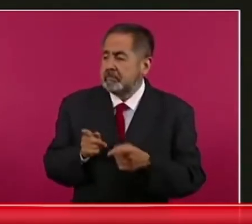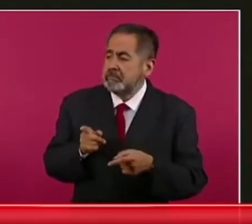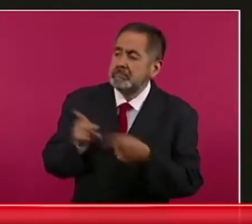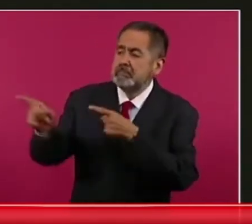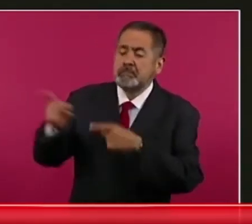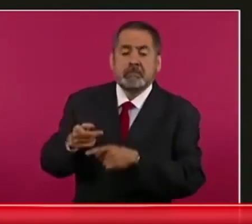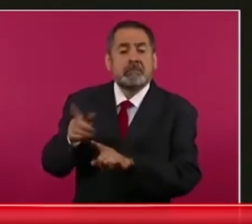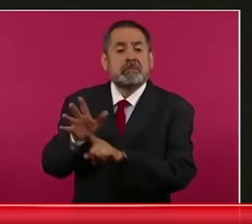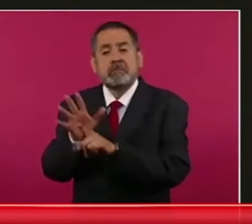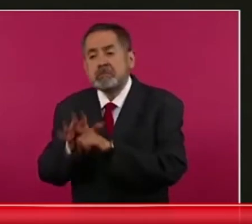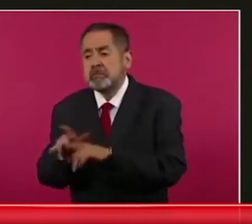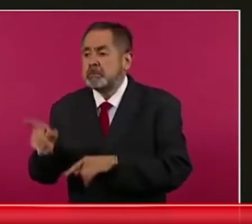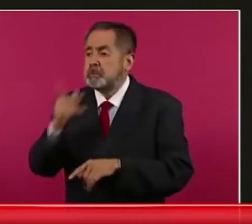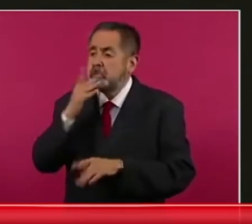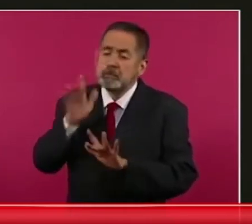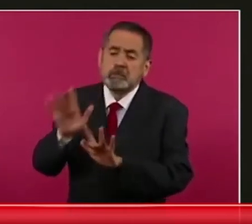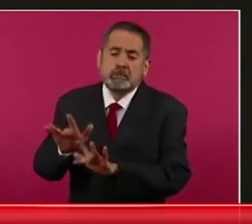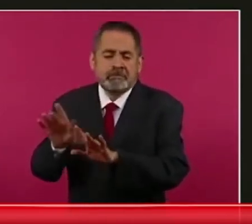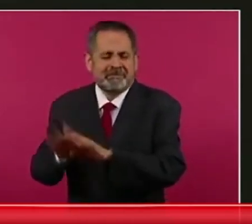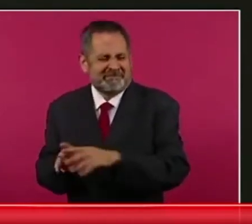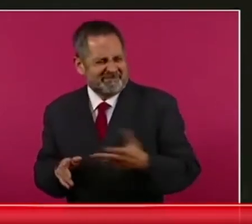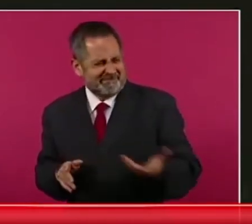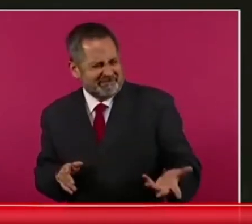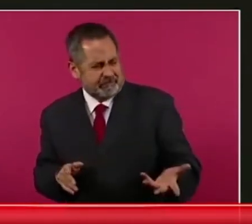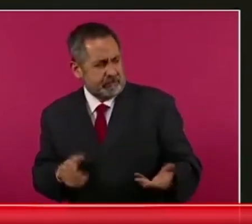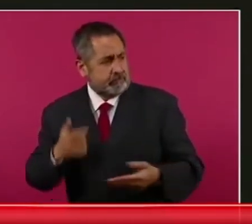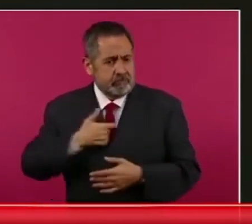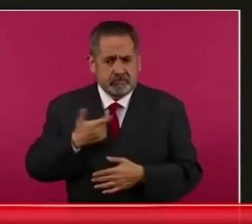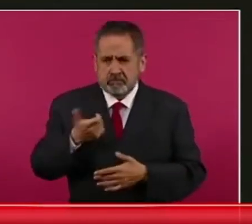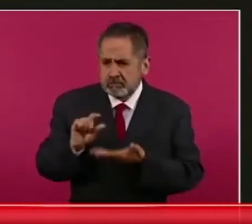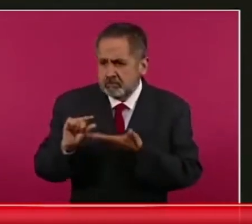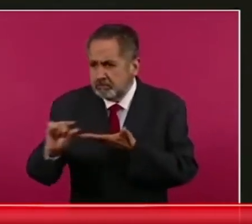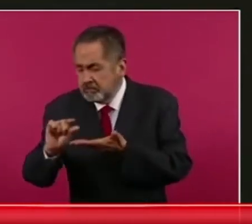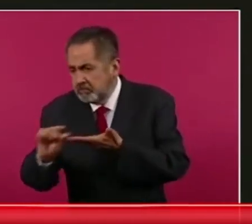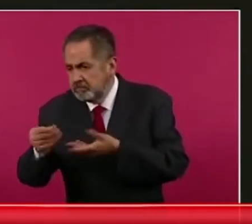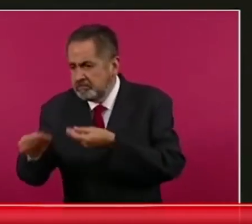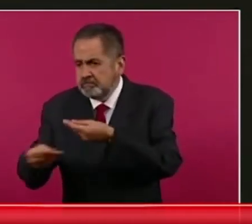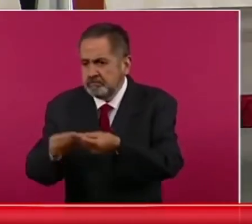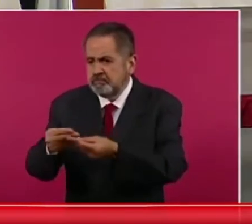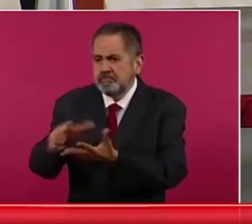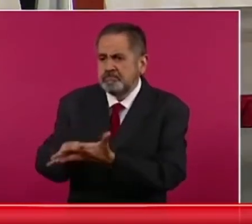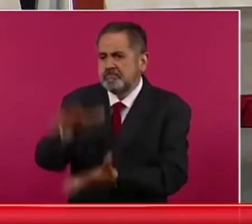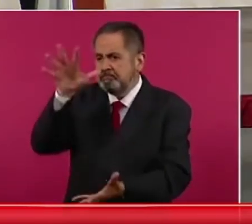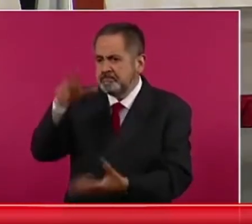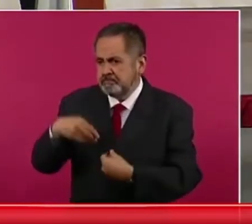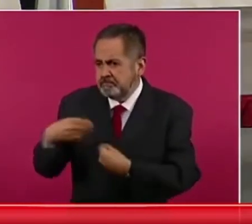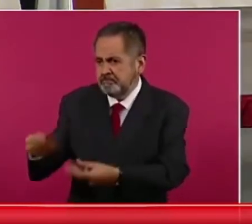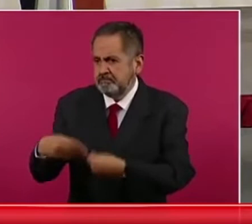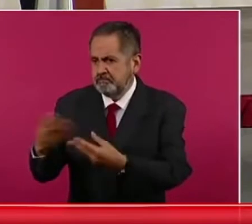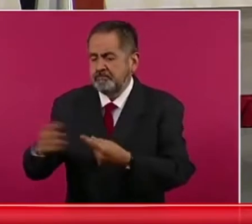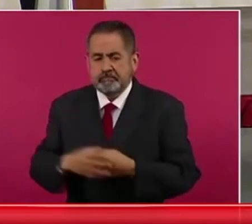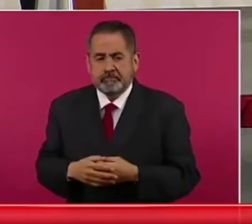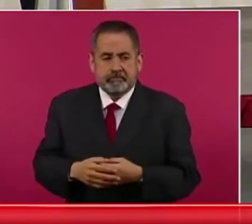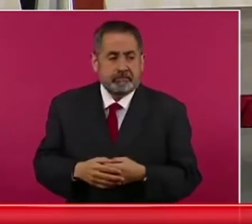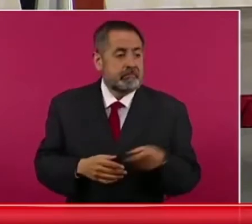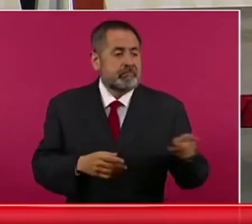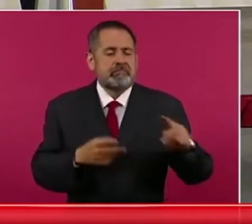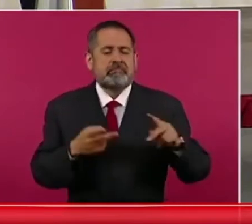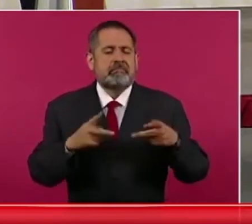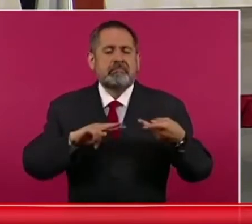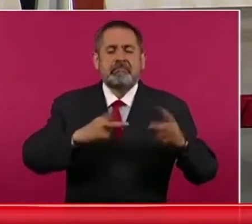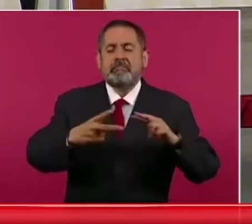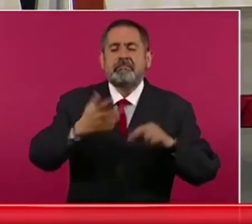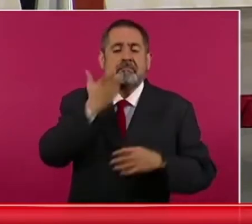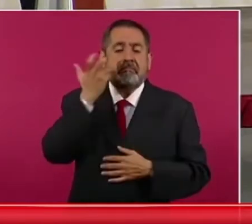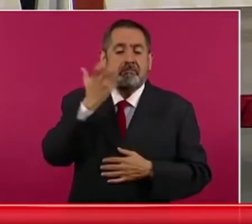o paternalismo a lo poco que se destina en beneficio de las mayorías, pero nombran fomento o